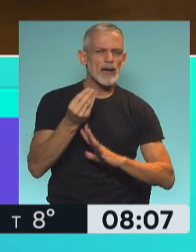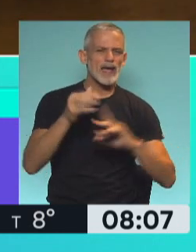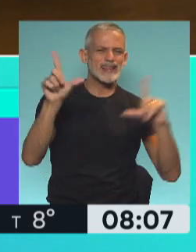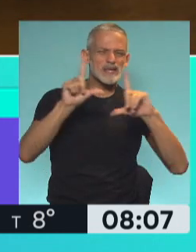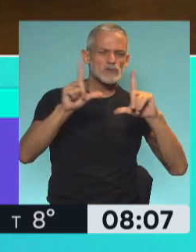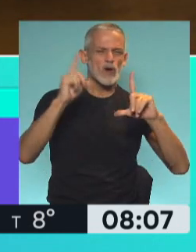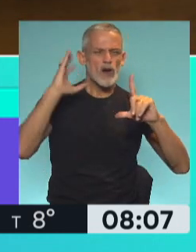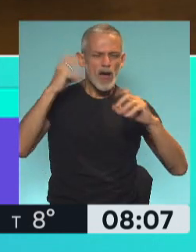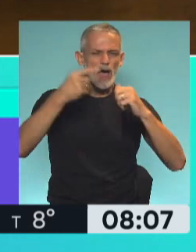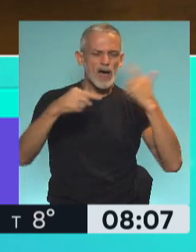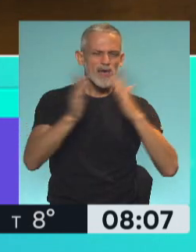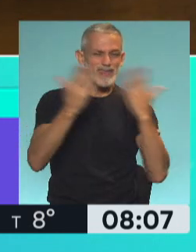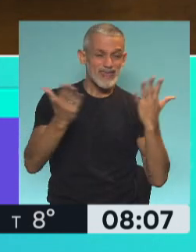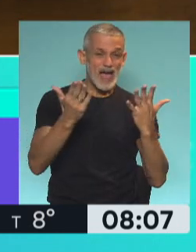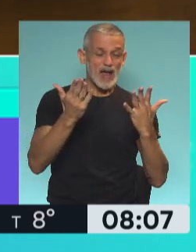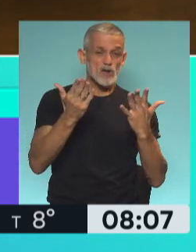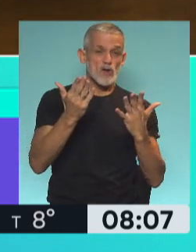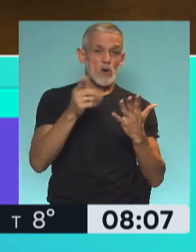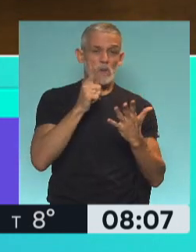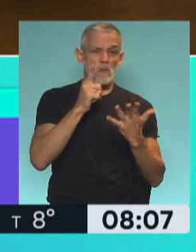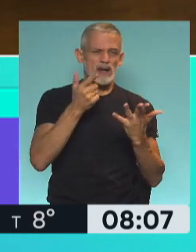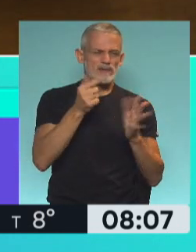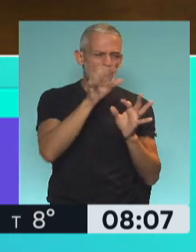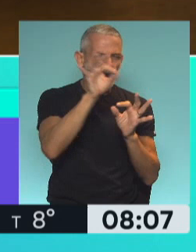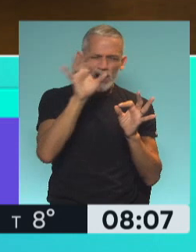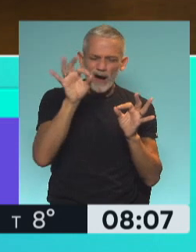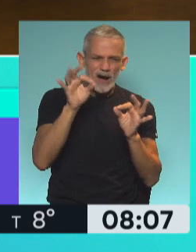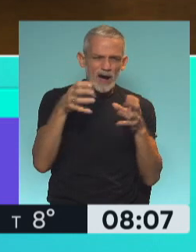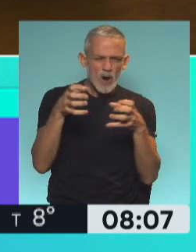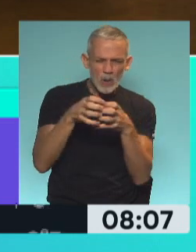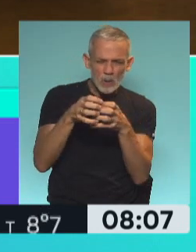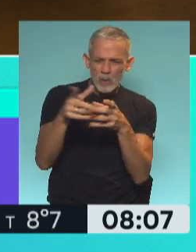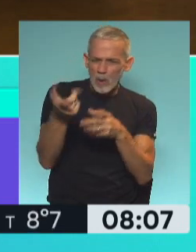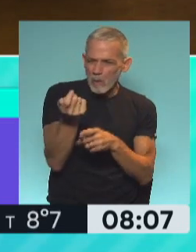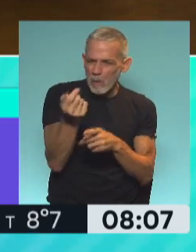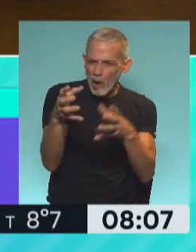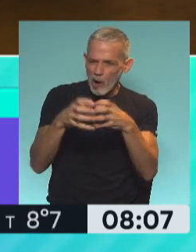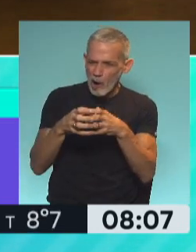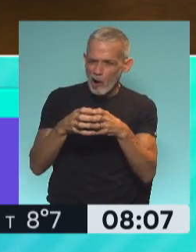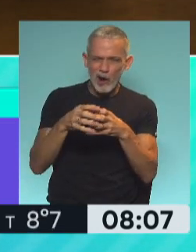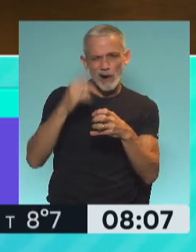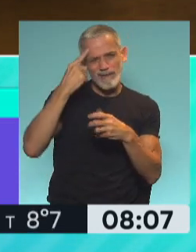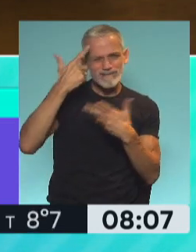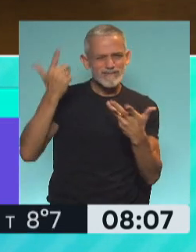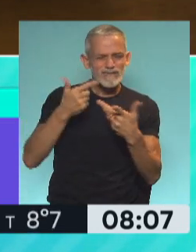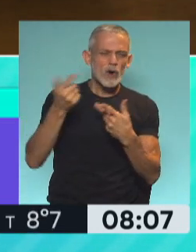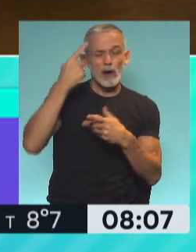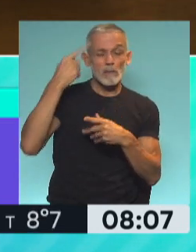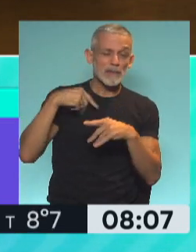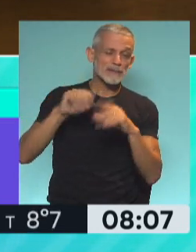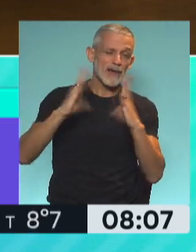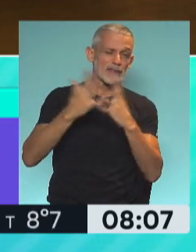de comunicación parecen rescatar a esos grupúsculos insignificantes, delirantes,